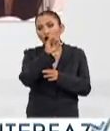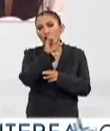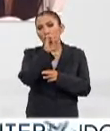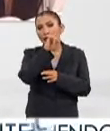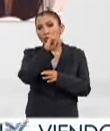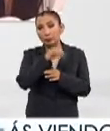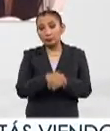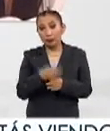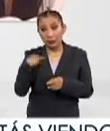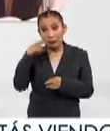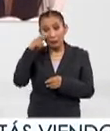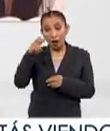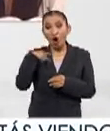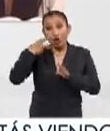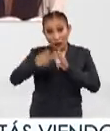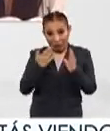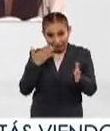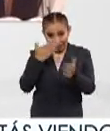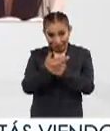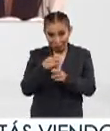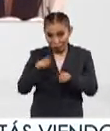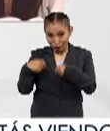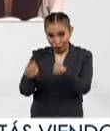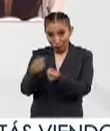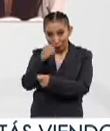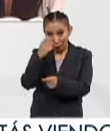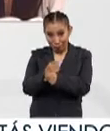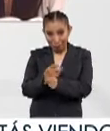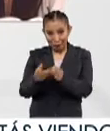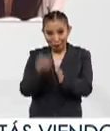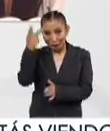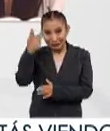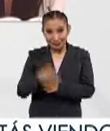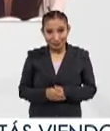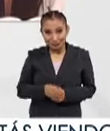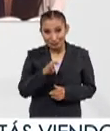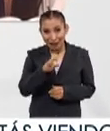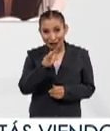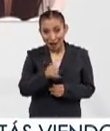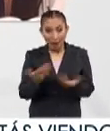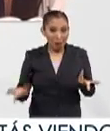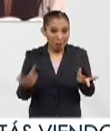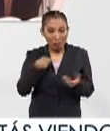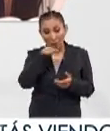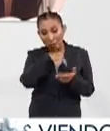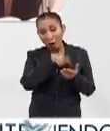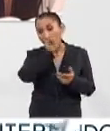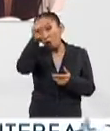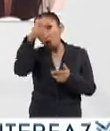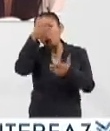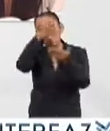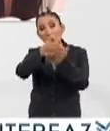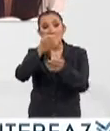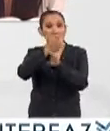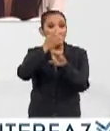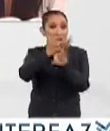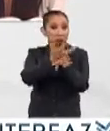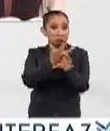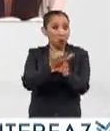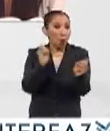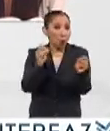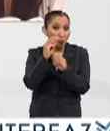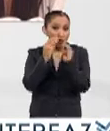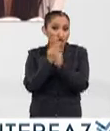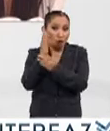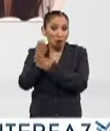Colorado. Por lo que vemos, te volverías a ir si te dieran la oportunidad de otra beca, ya sea esta parte u otro estado de los Estados Unidos